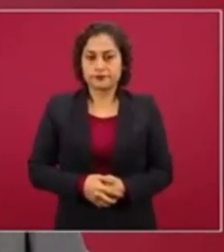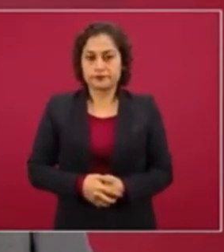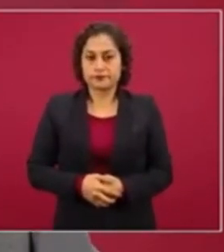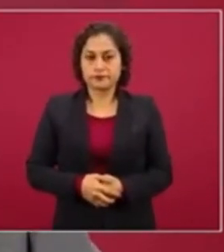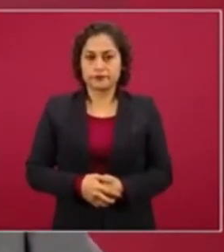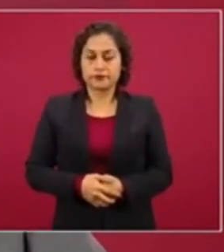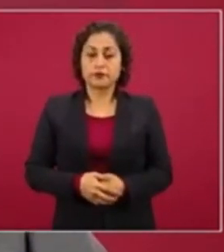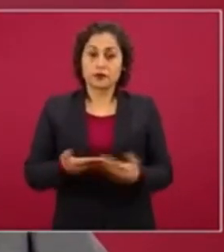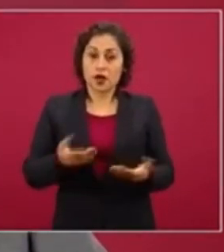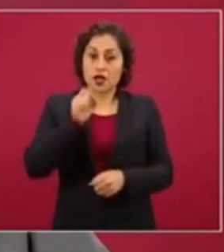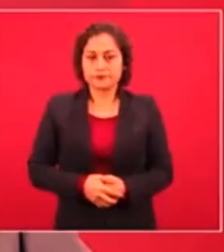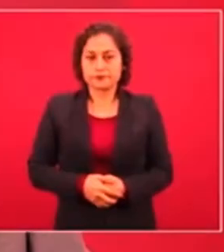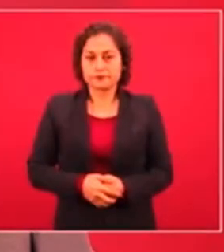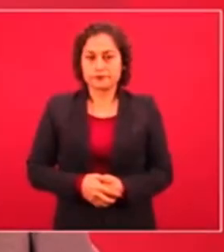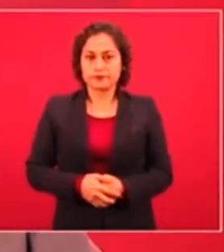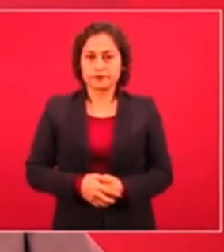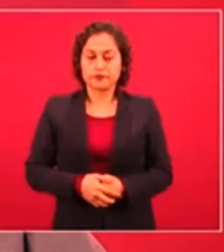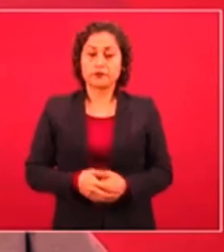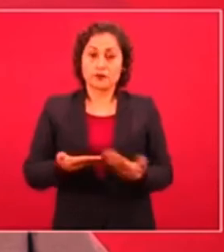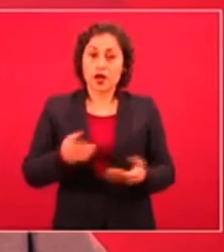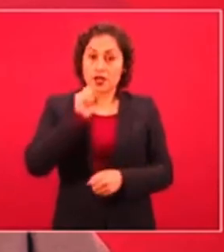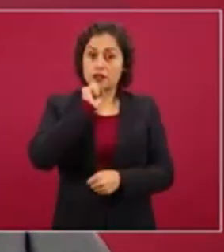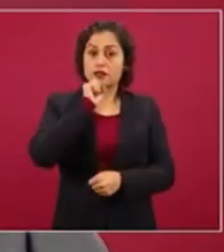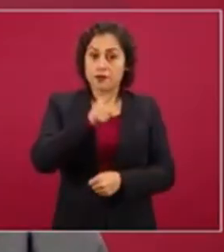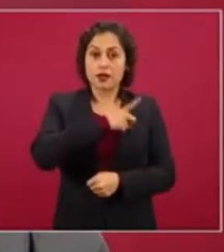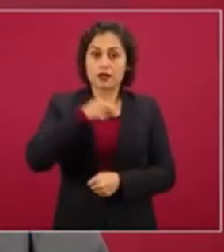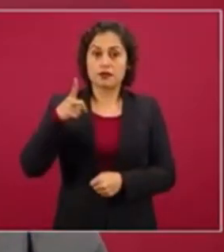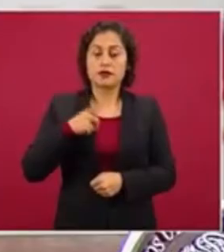se aplique una economía moral,